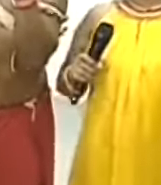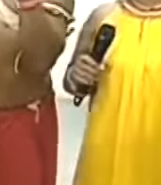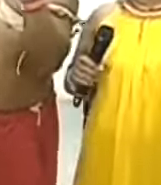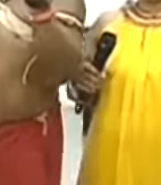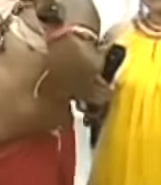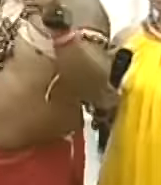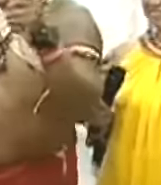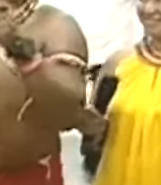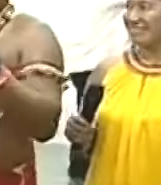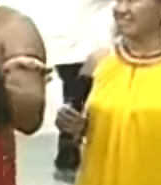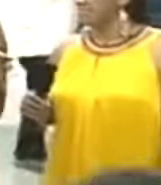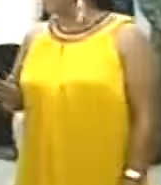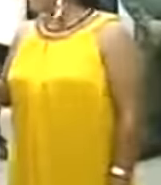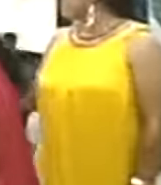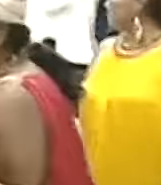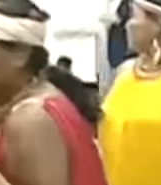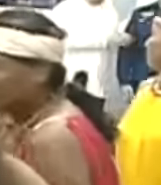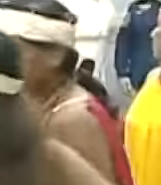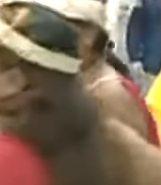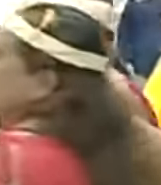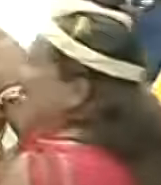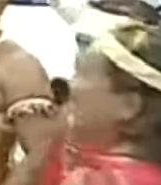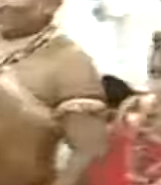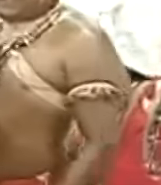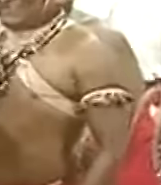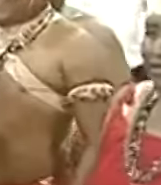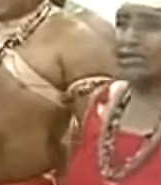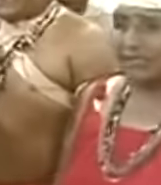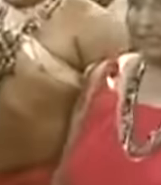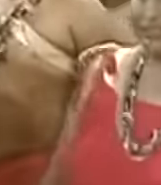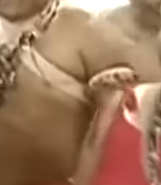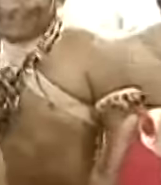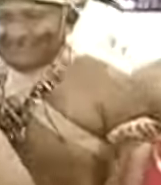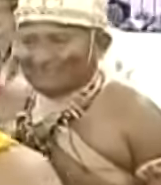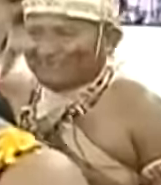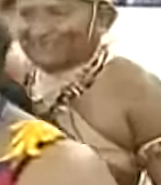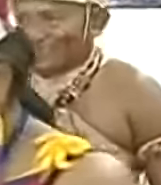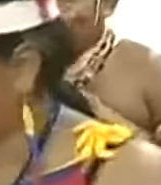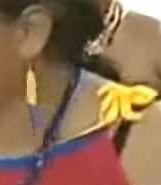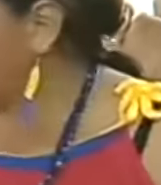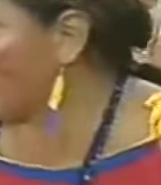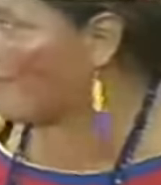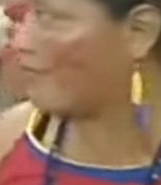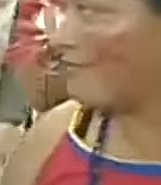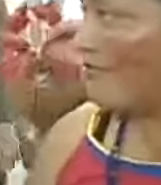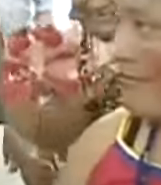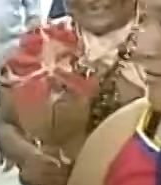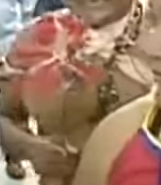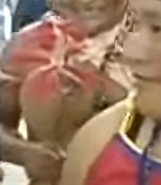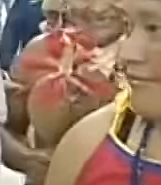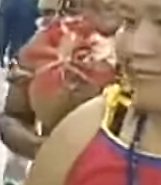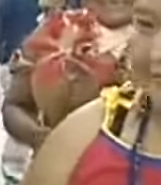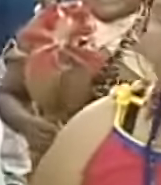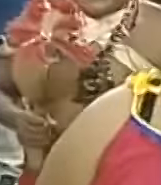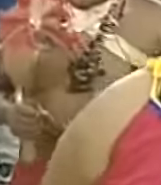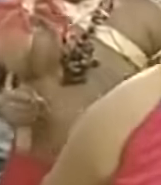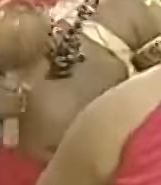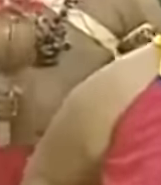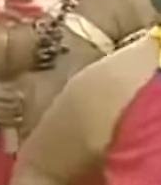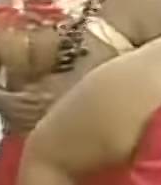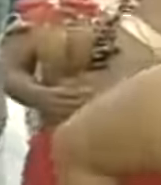por el recibimiento que le realizan a esta hora en la UNEFA, inaugurada por el presidente Nicolás Maduro Moros